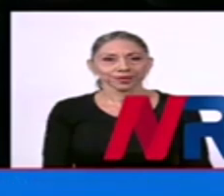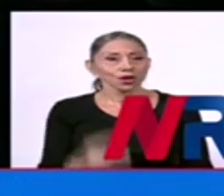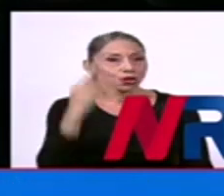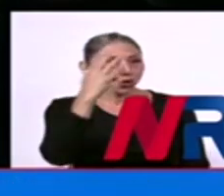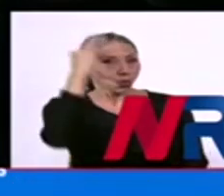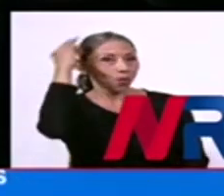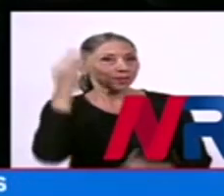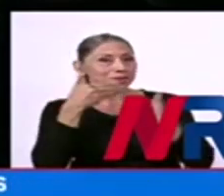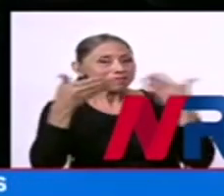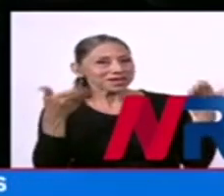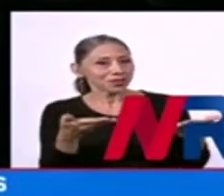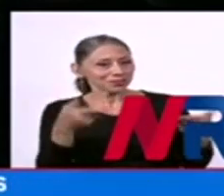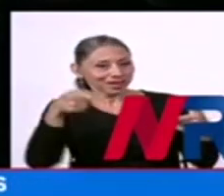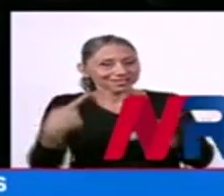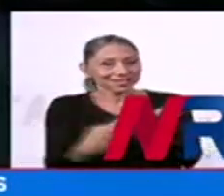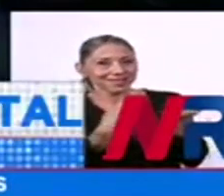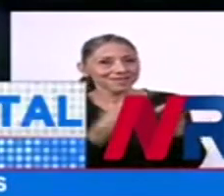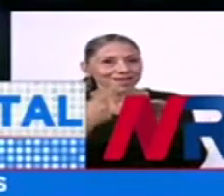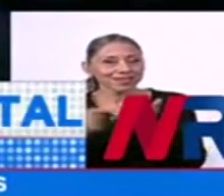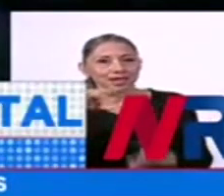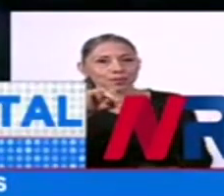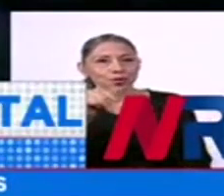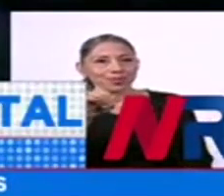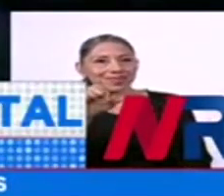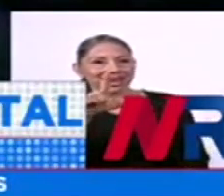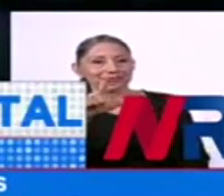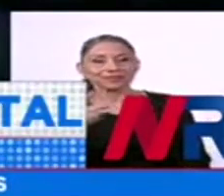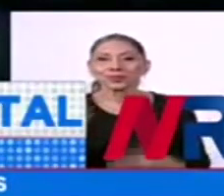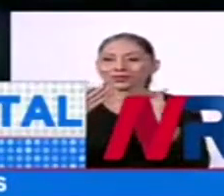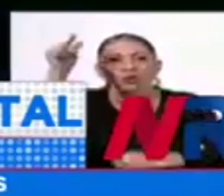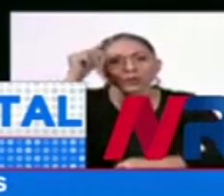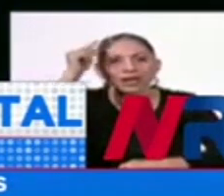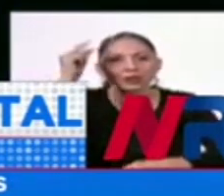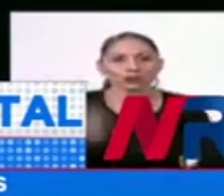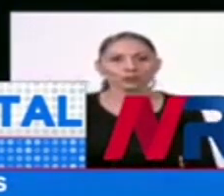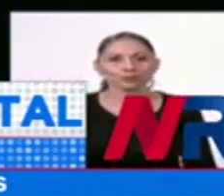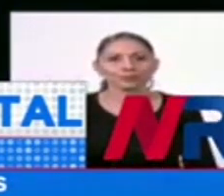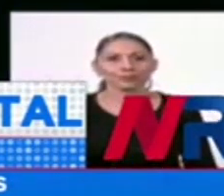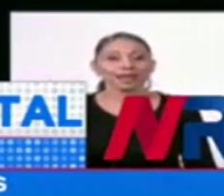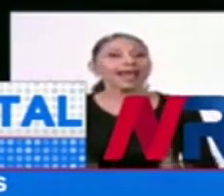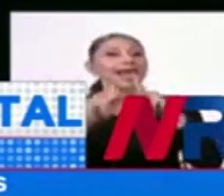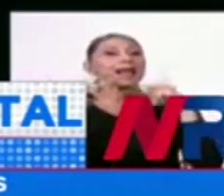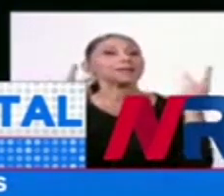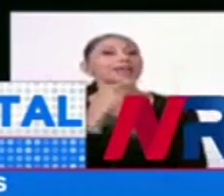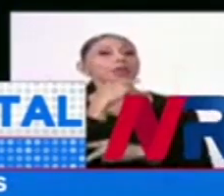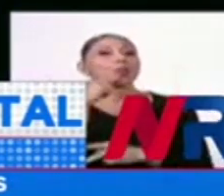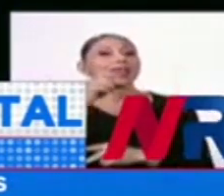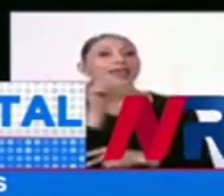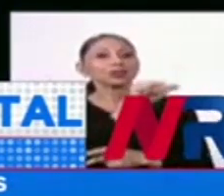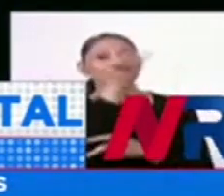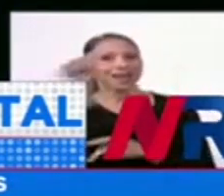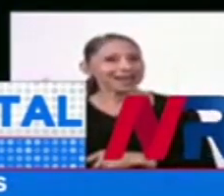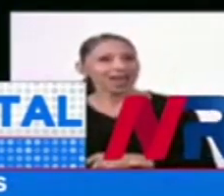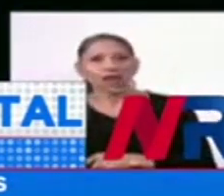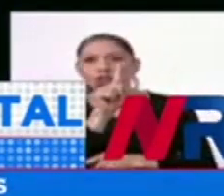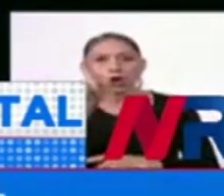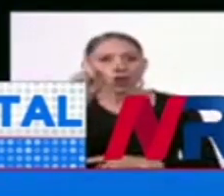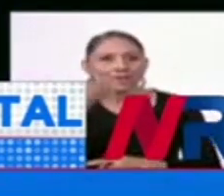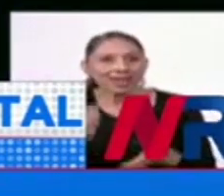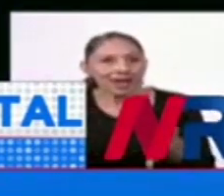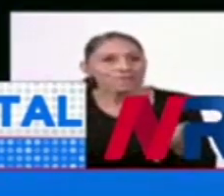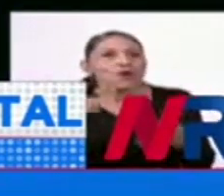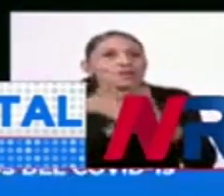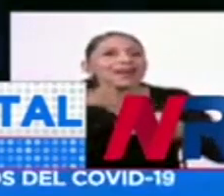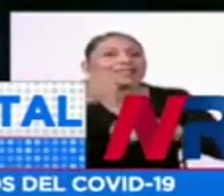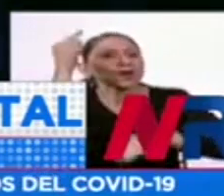los candidatos a la presidencia de costa rica sostuvieron este pasado martes su último debate de cara a las